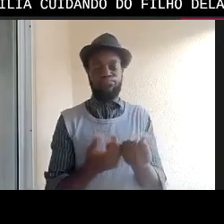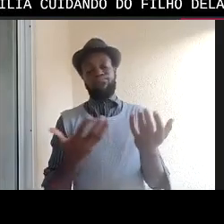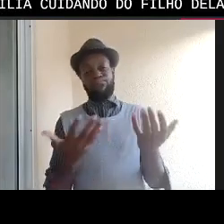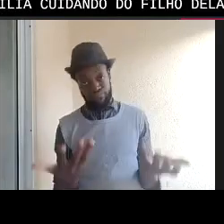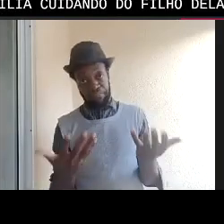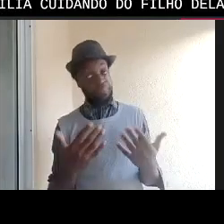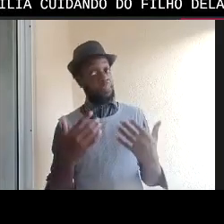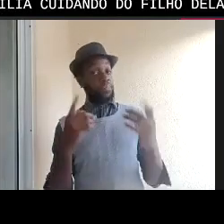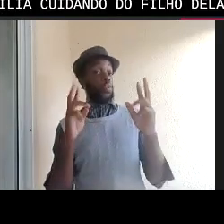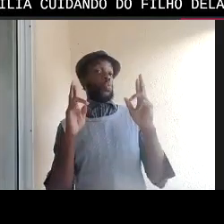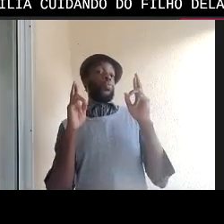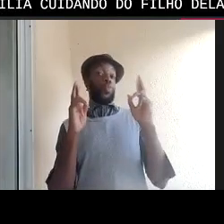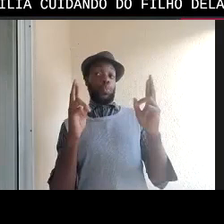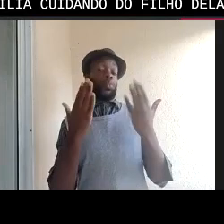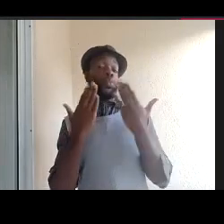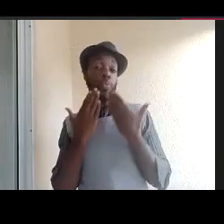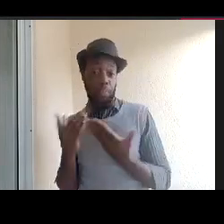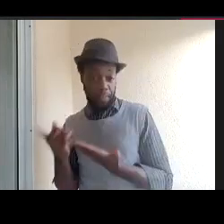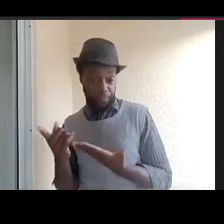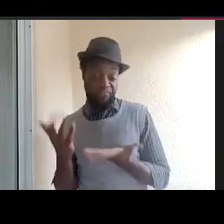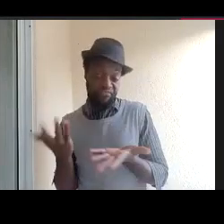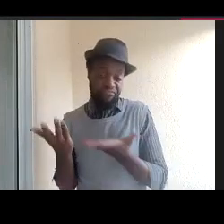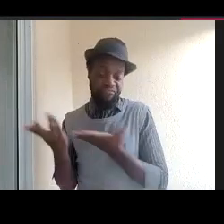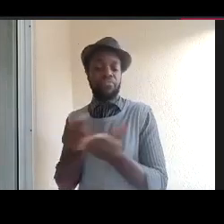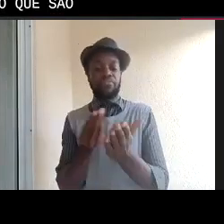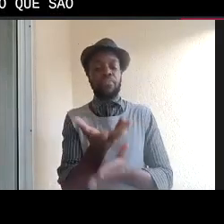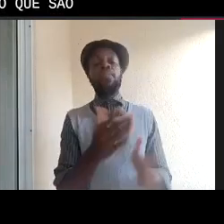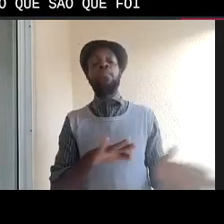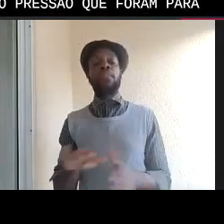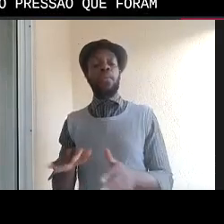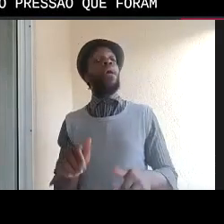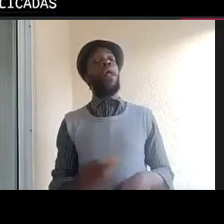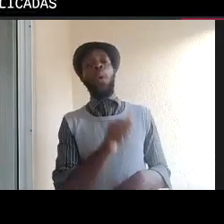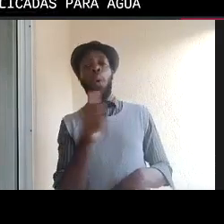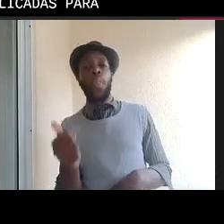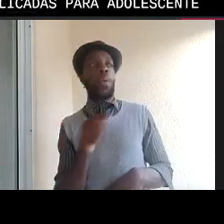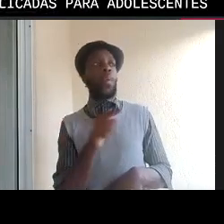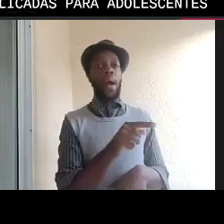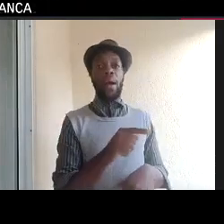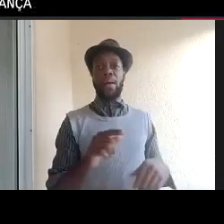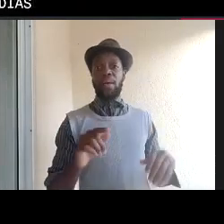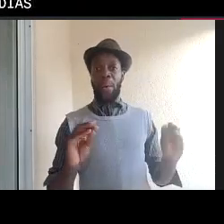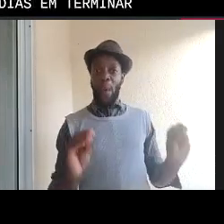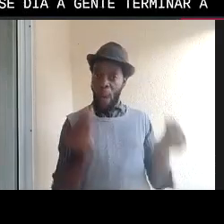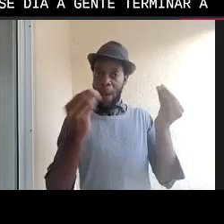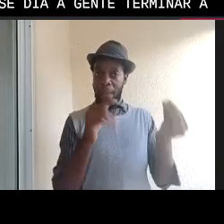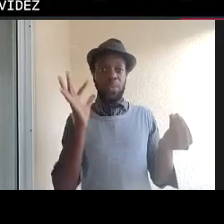Según estudios publicados, a las adolescentes que desean terminar sus embarazos típicamente, les toma